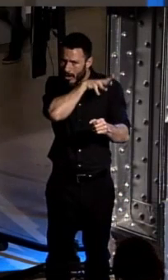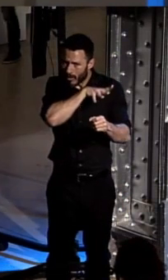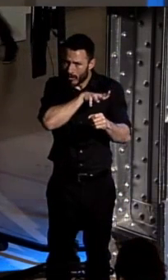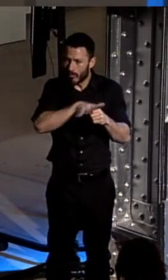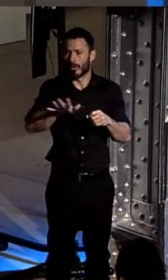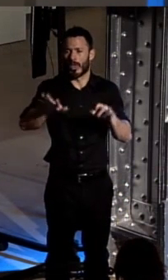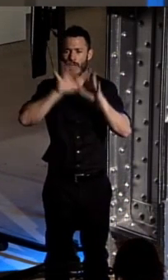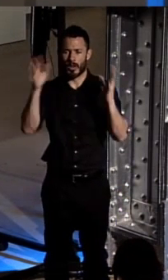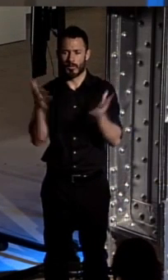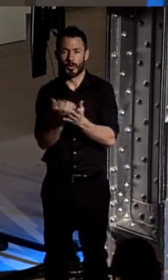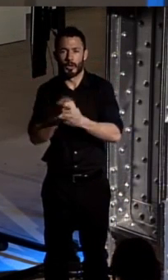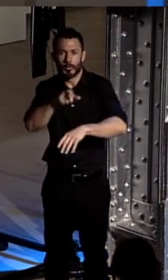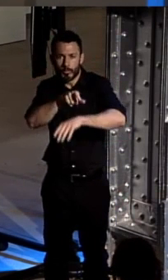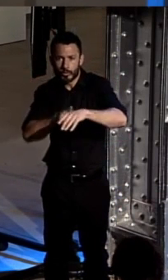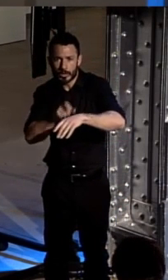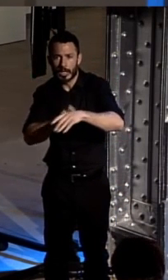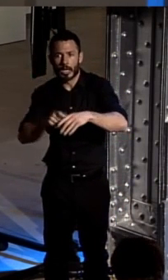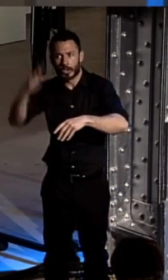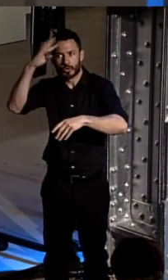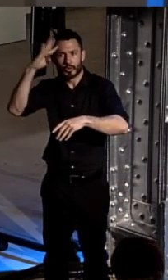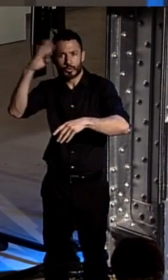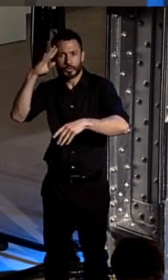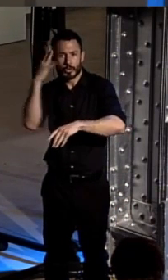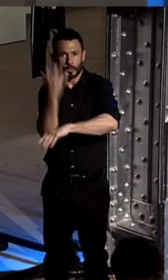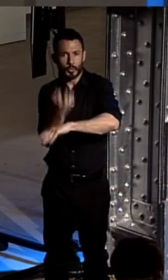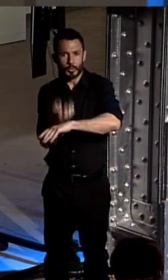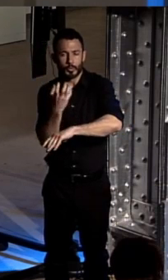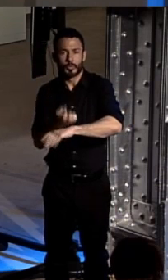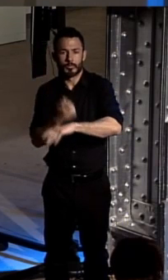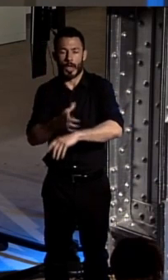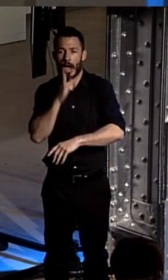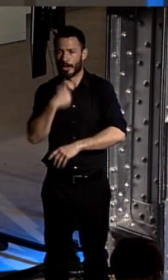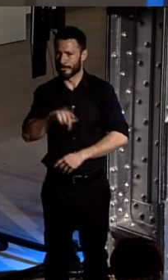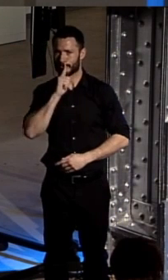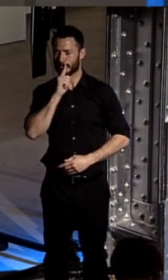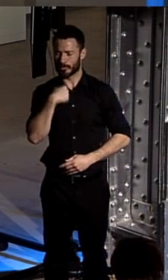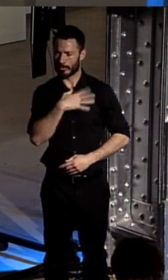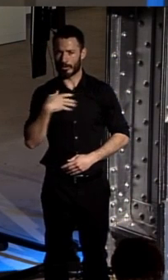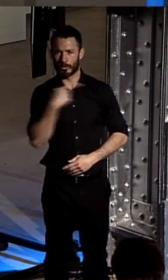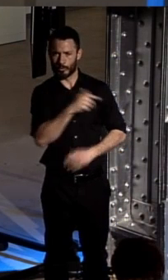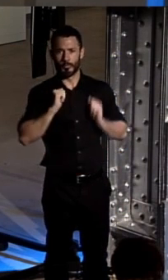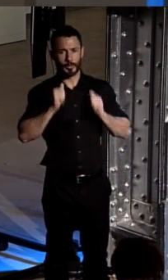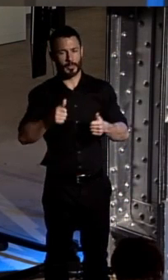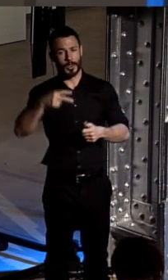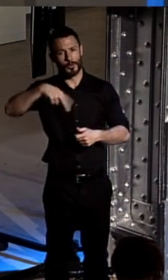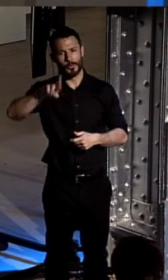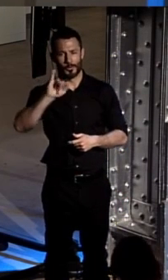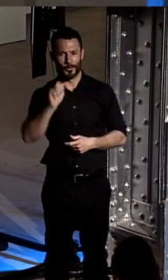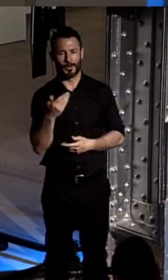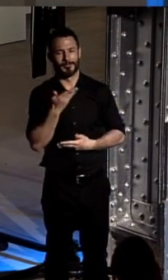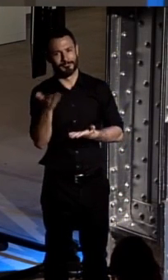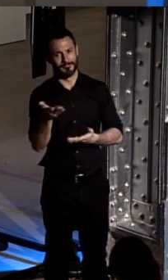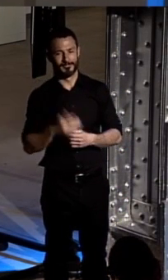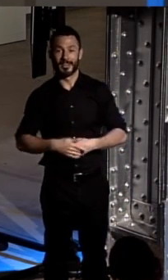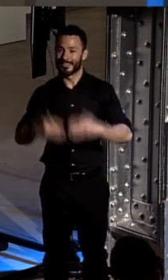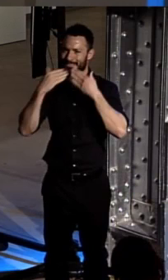vemos, como las pulseras que nos controlan el sueño, por ejemplo. Yo me voy a callar y quiero que empieces ya a hablar. Okay. Nuria Oliver, con todos vosotros.